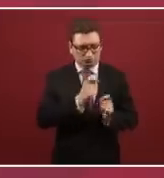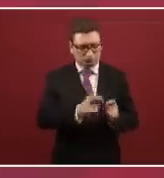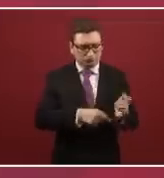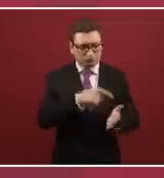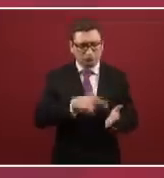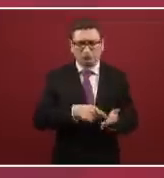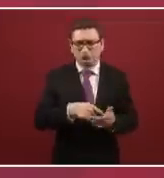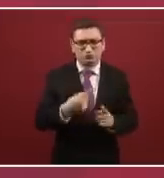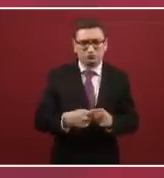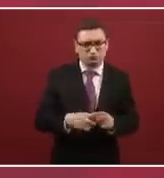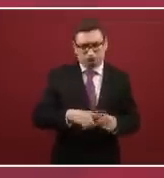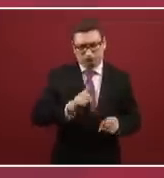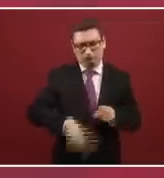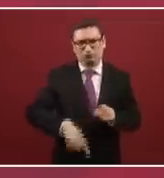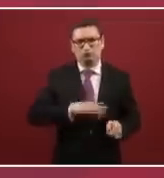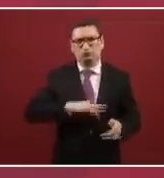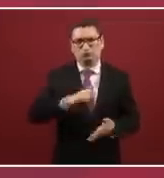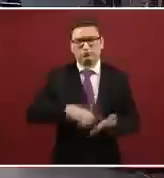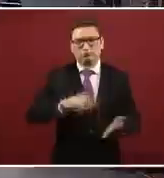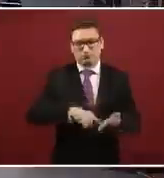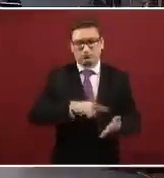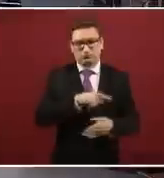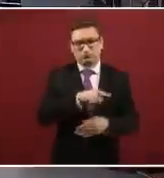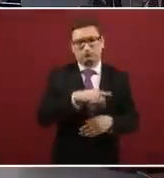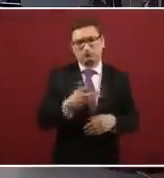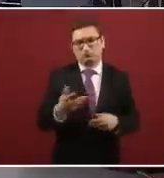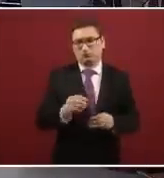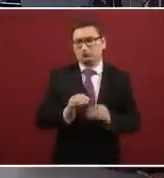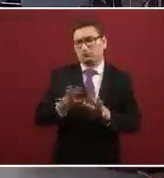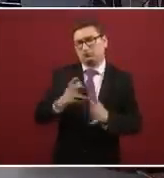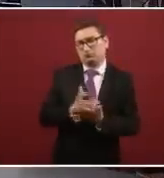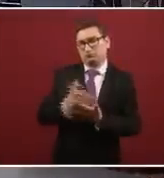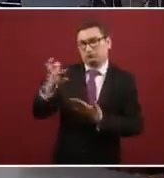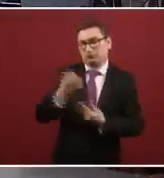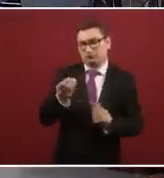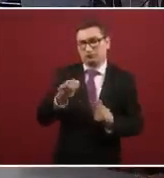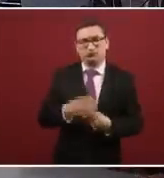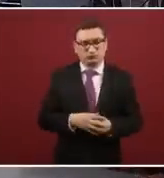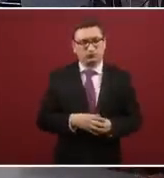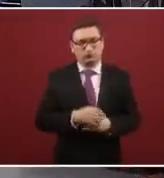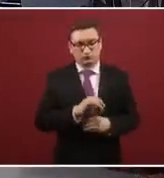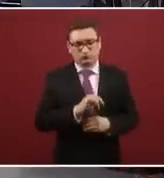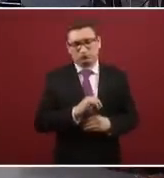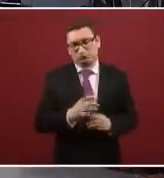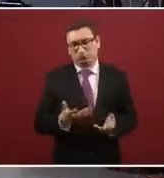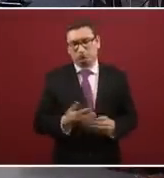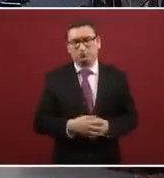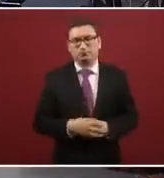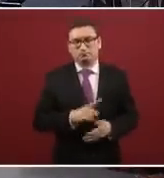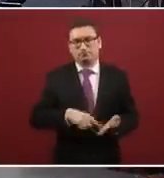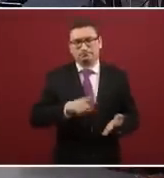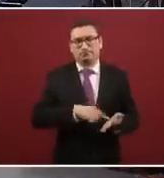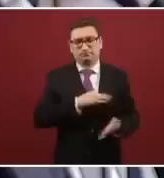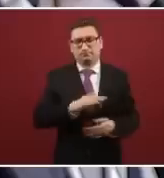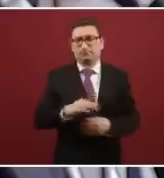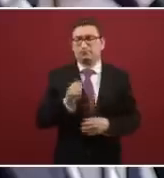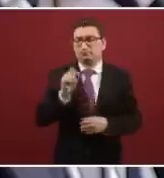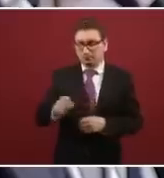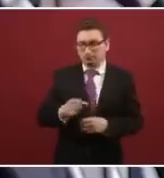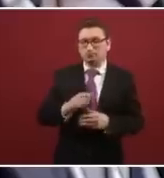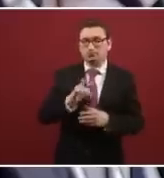concesiones, que se cancelen. Pues es un exceso. Sí, que se cancelen. Y otra cosa que está ahogando a la Lotería